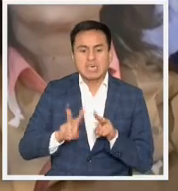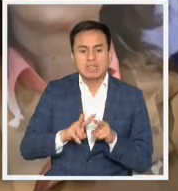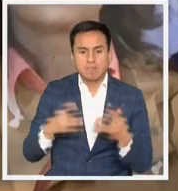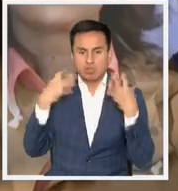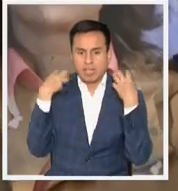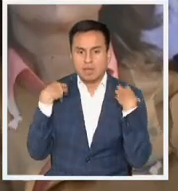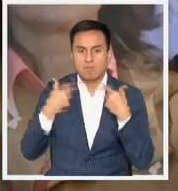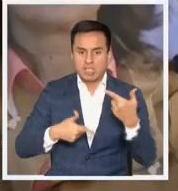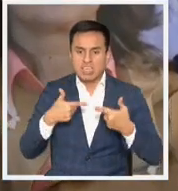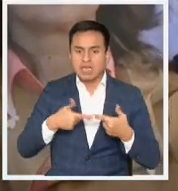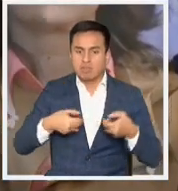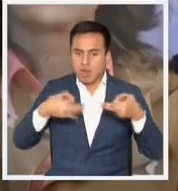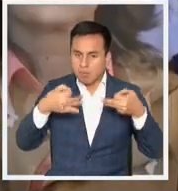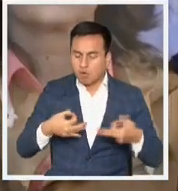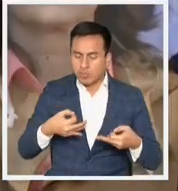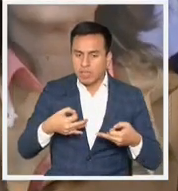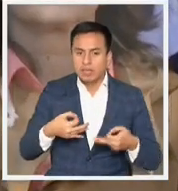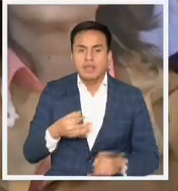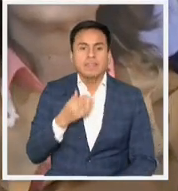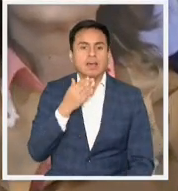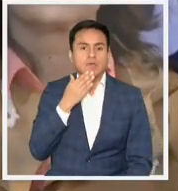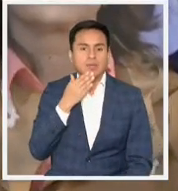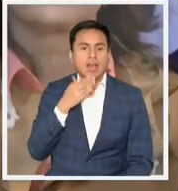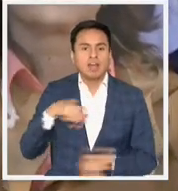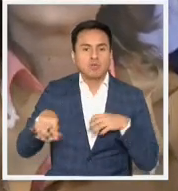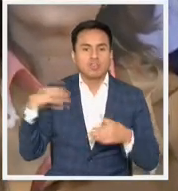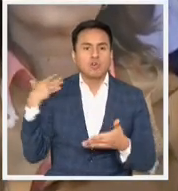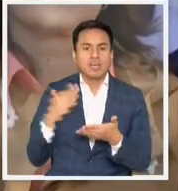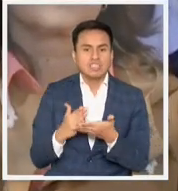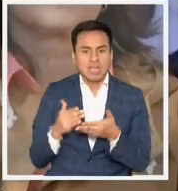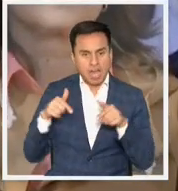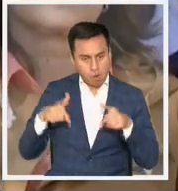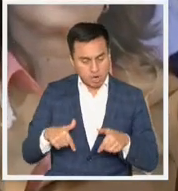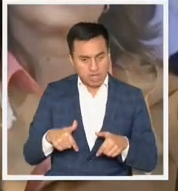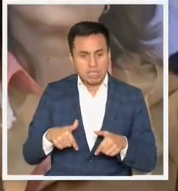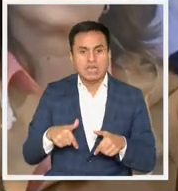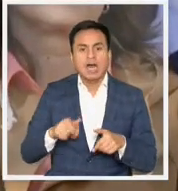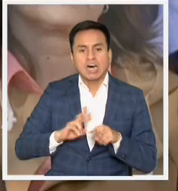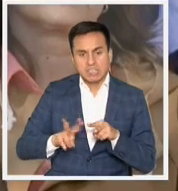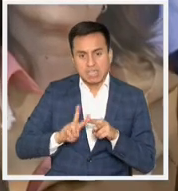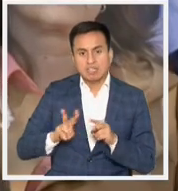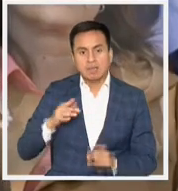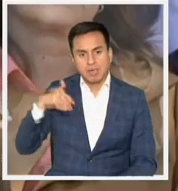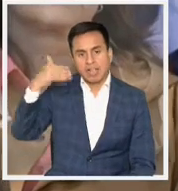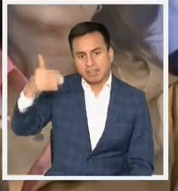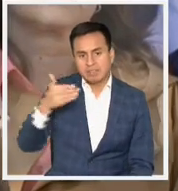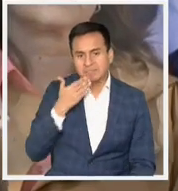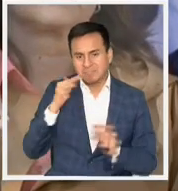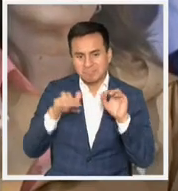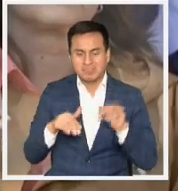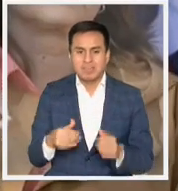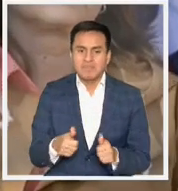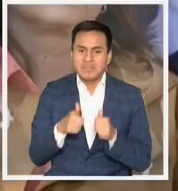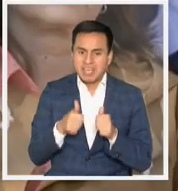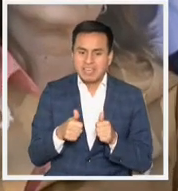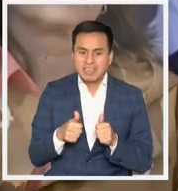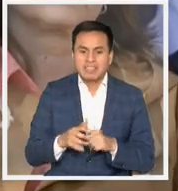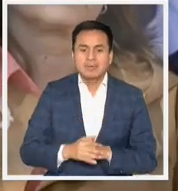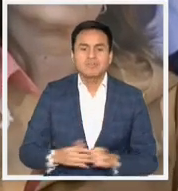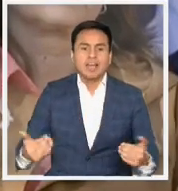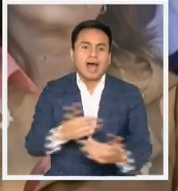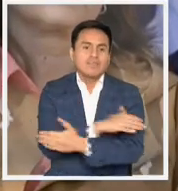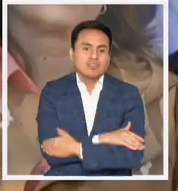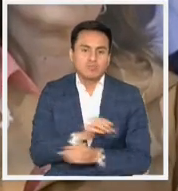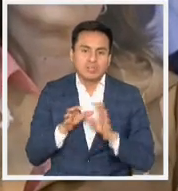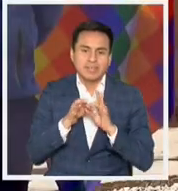las responsabilidades políticas que correspondan. Así hemos actuado hasta ahora y así será de aquí en adelante. Espero que estén muy bien y un